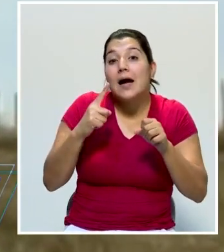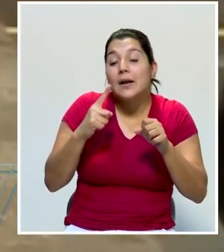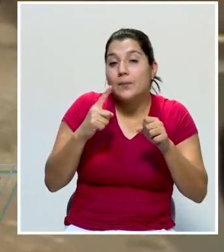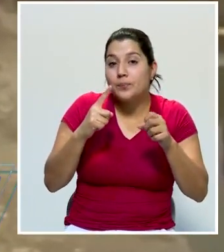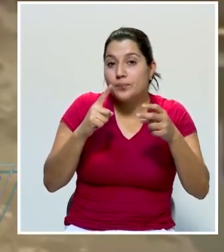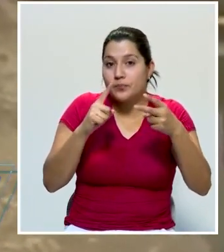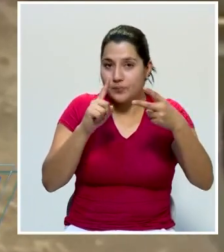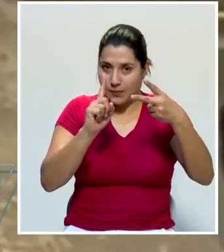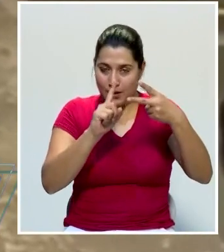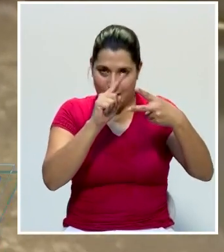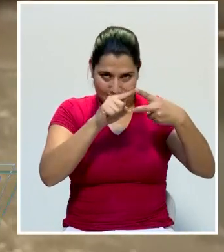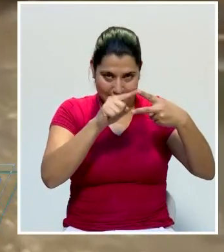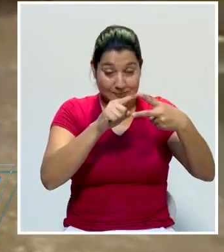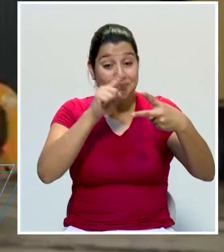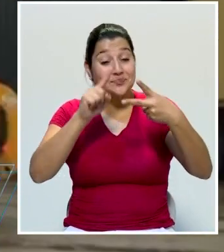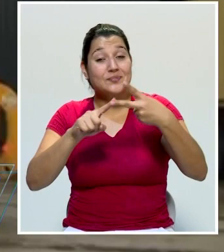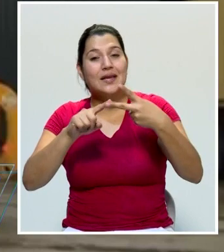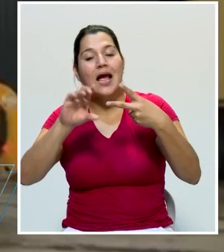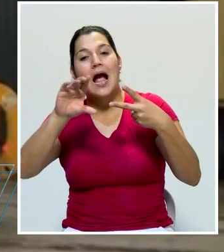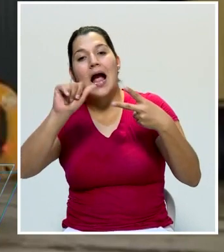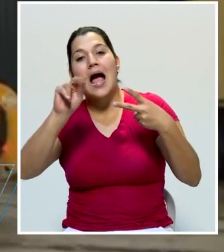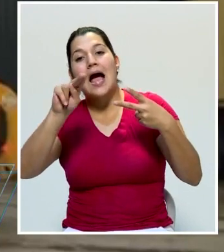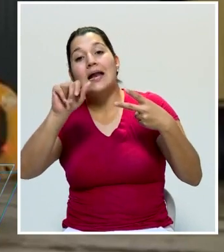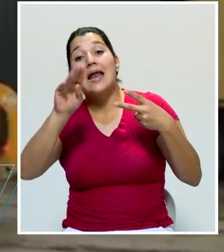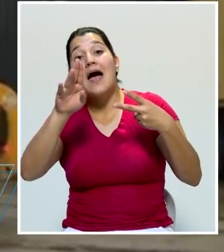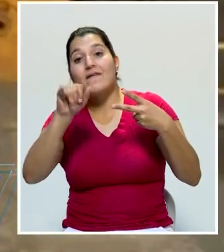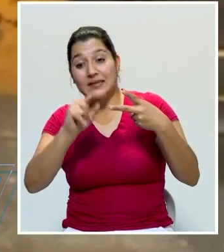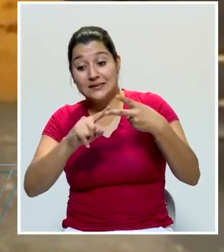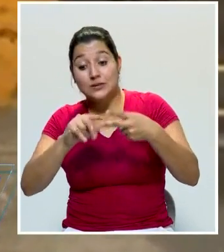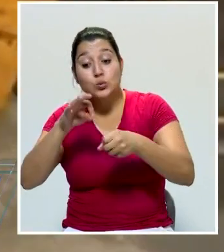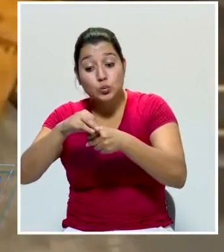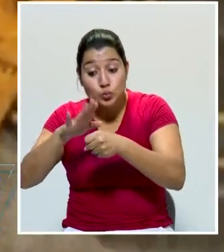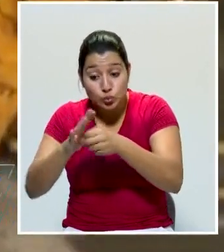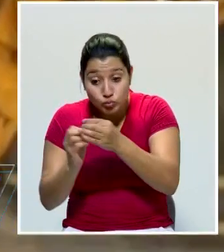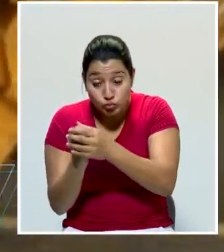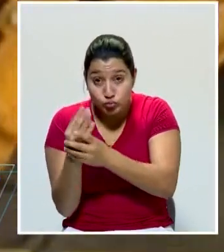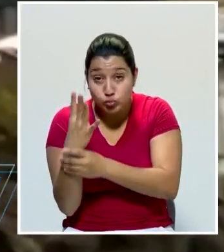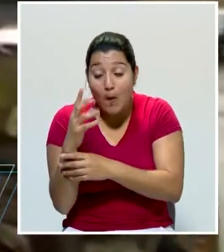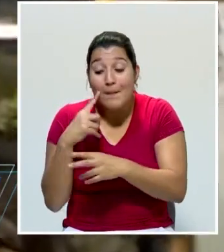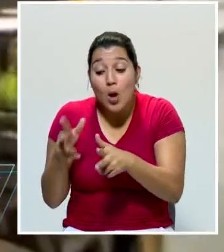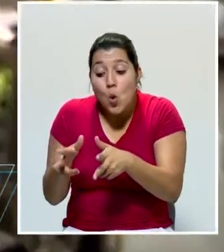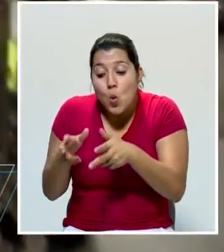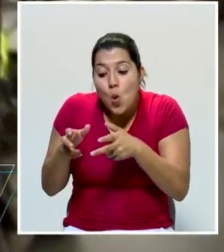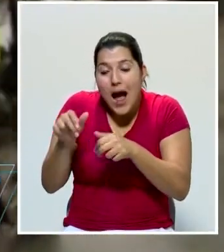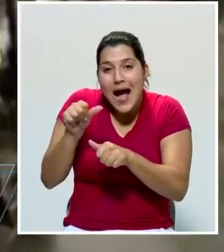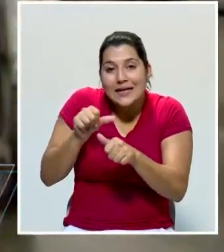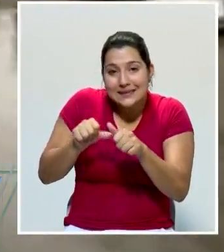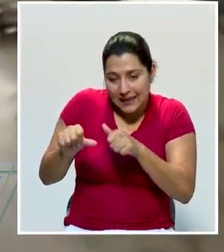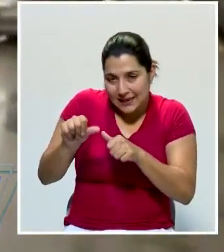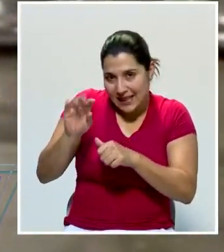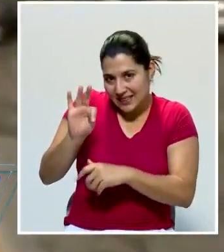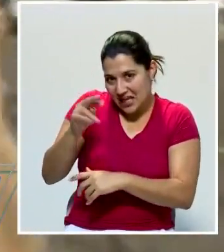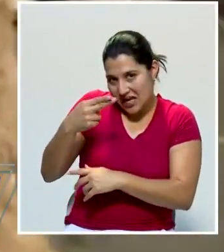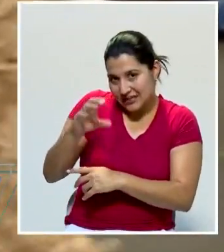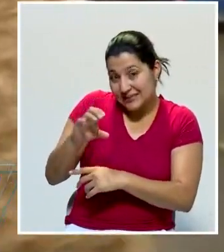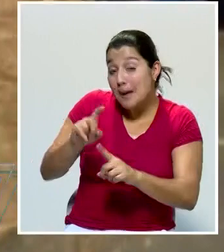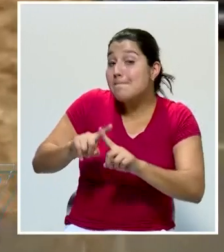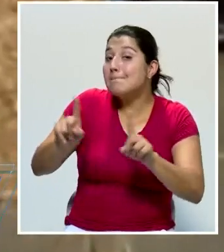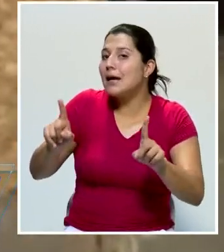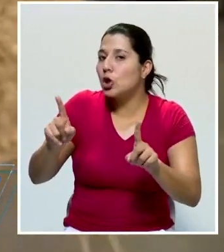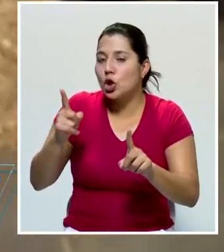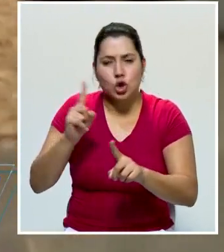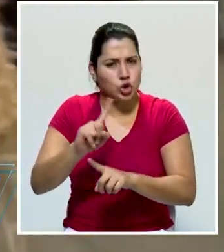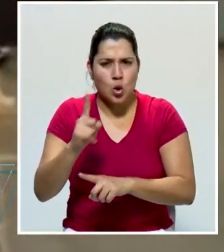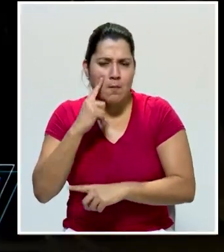medicamento recetado por un médico y supervisado por el Ministerio de Salud con toda la patente de salud y las